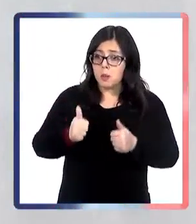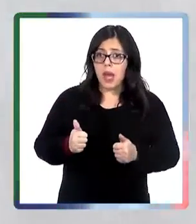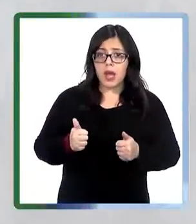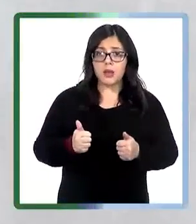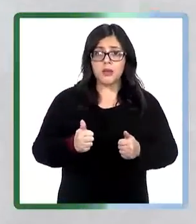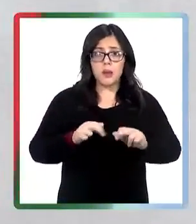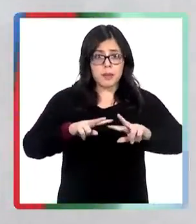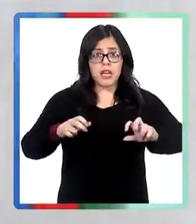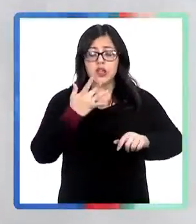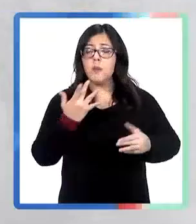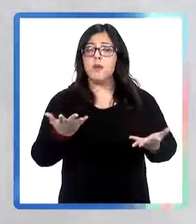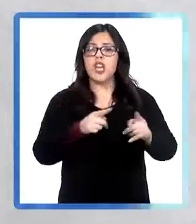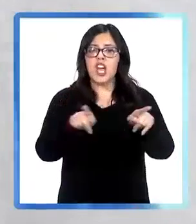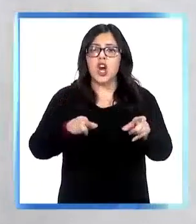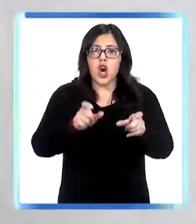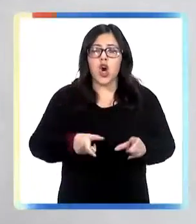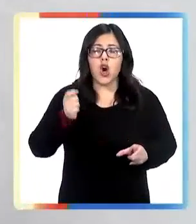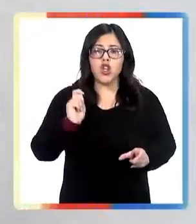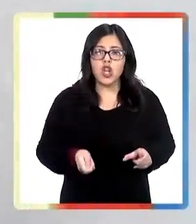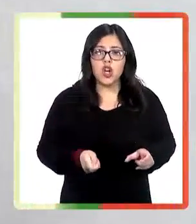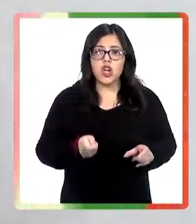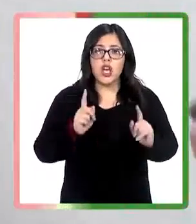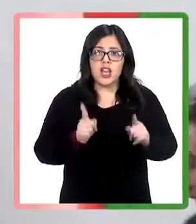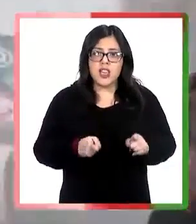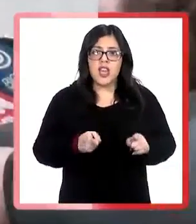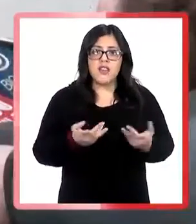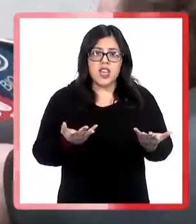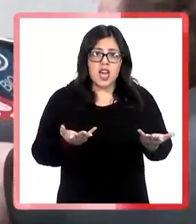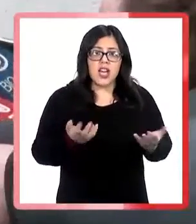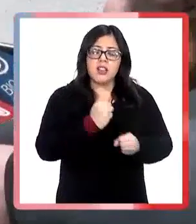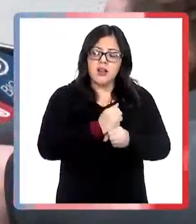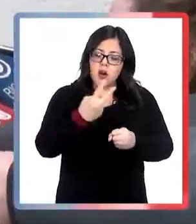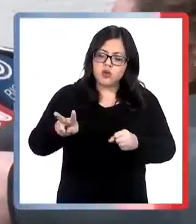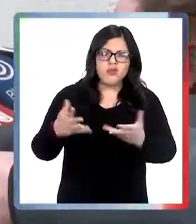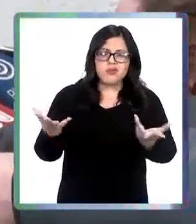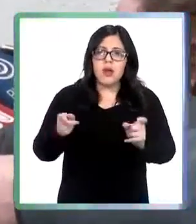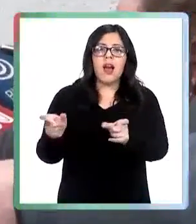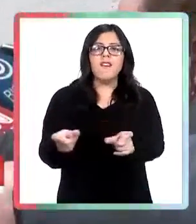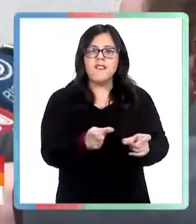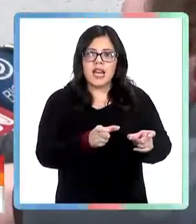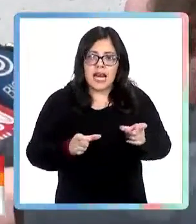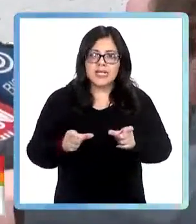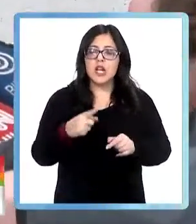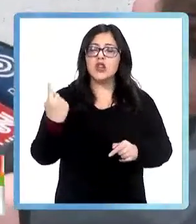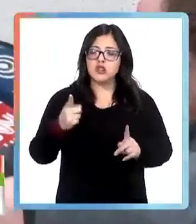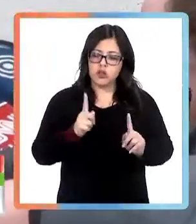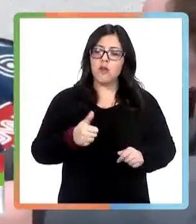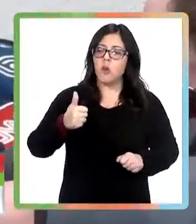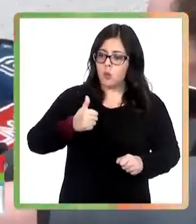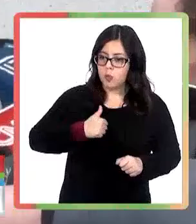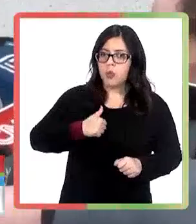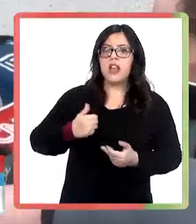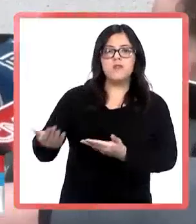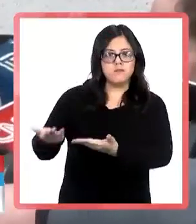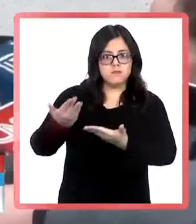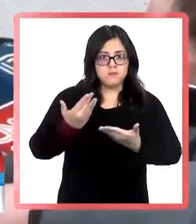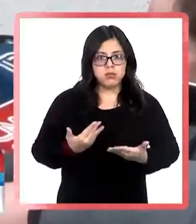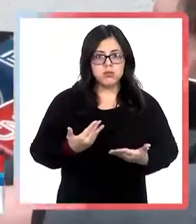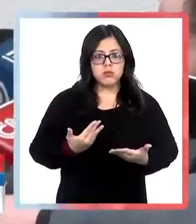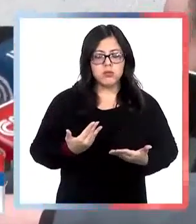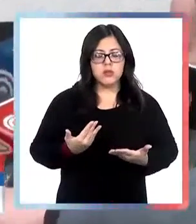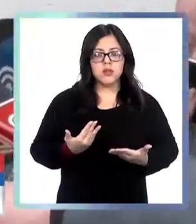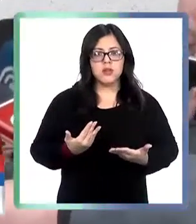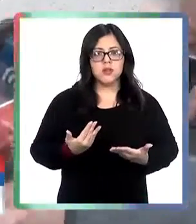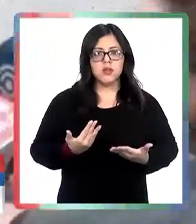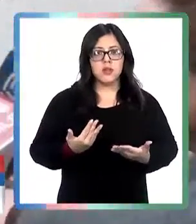muy bien, porque Contraloría tiene que hacer su pega, que fiscalizar, y nosotros tenemos que cumplir con el mandato que nos otorga